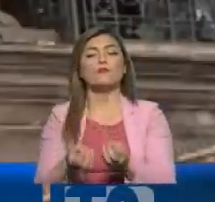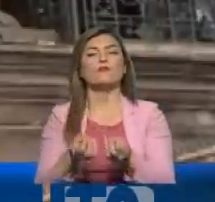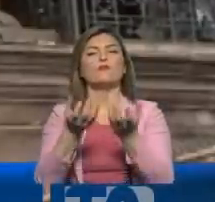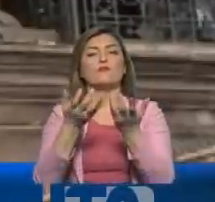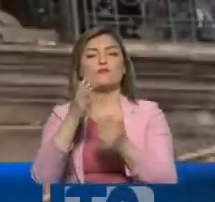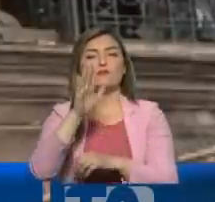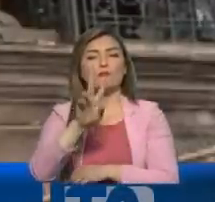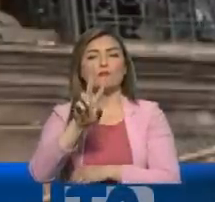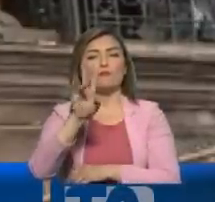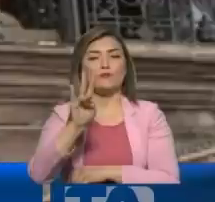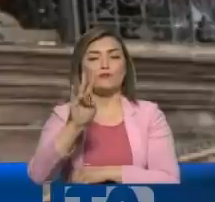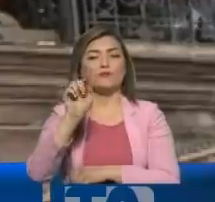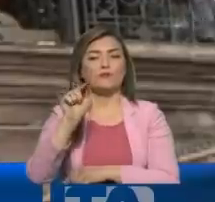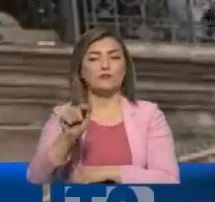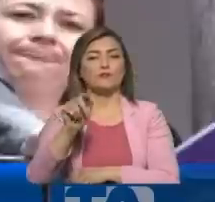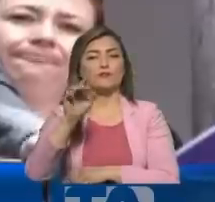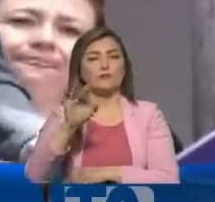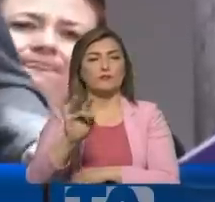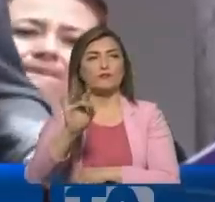de